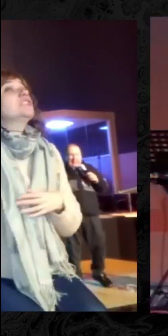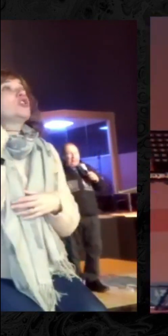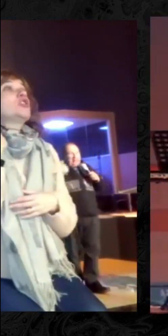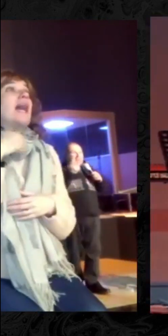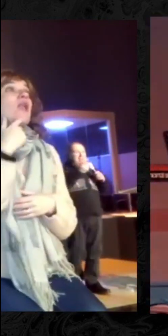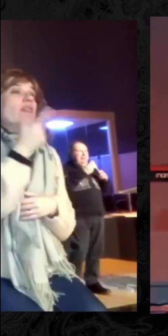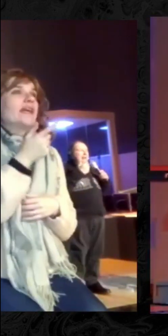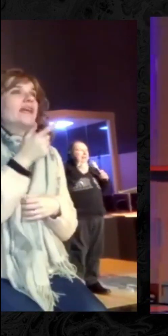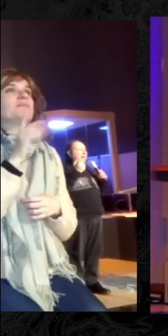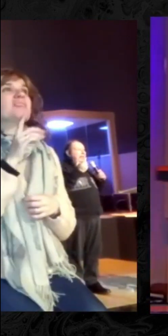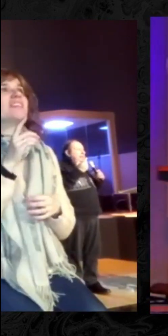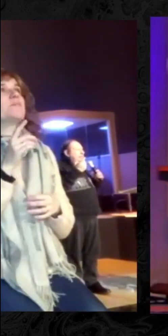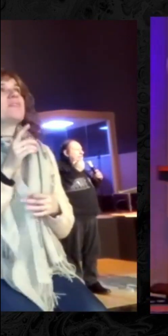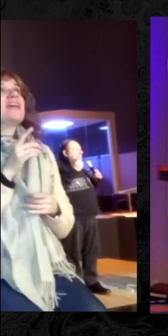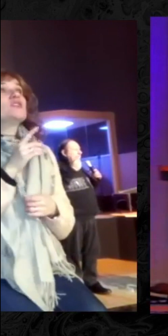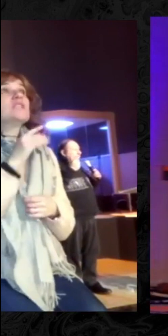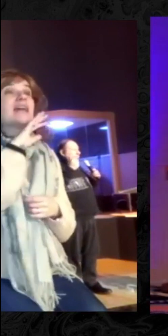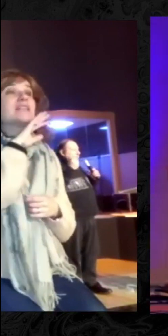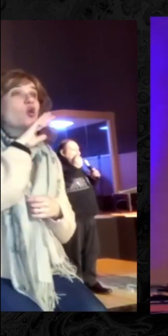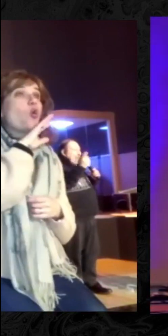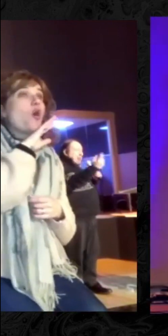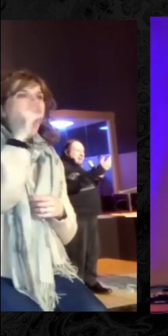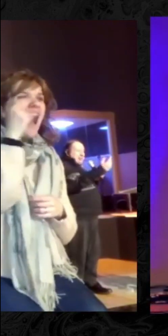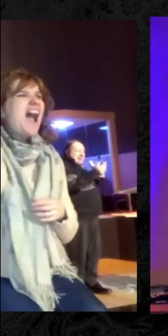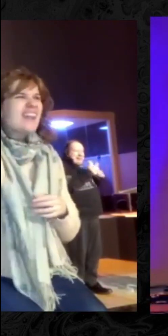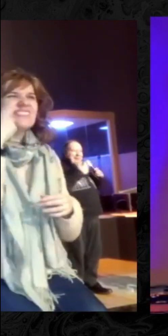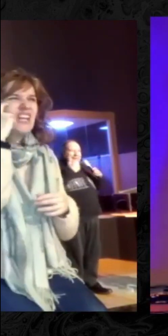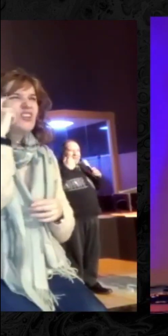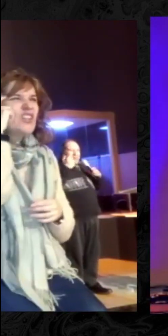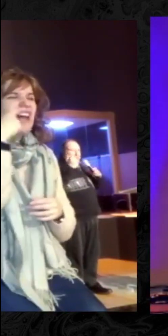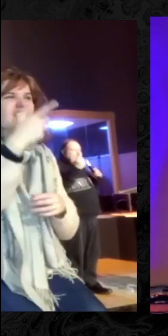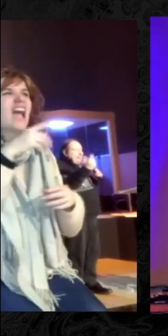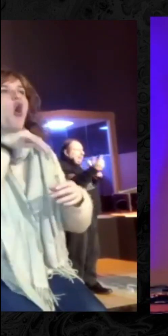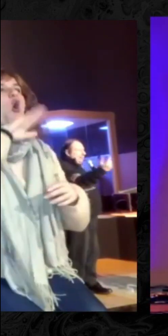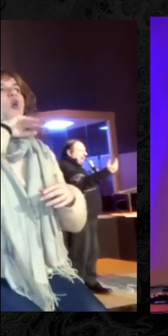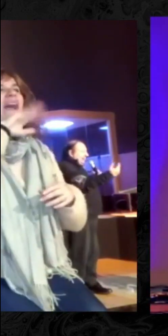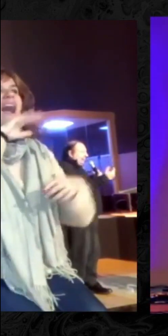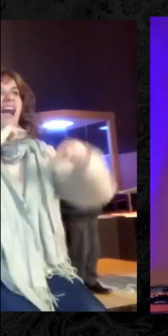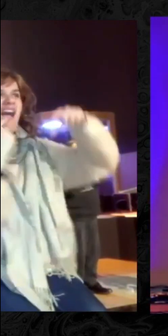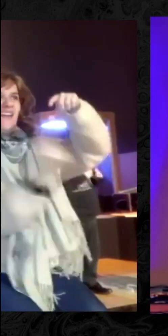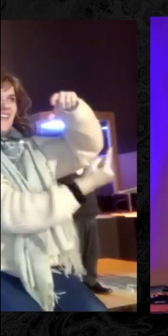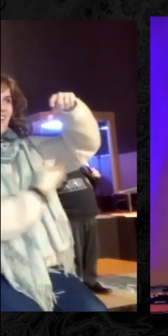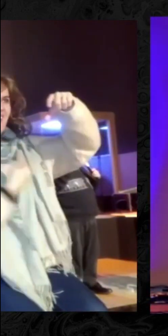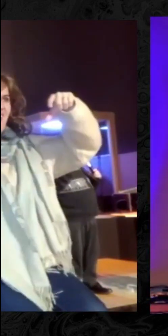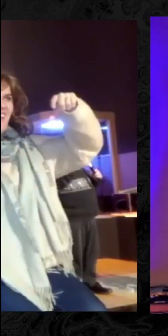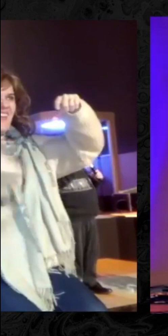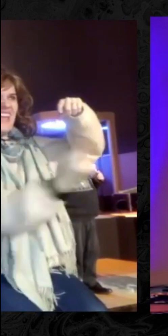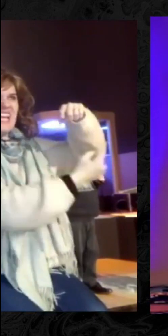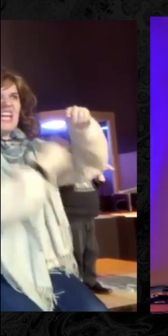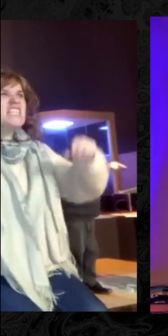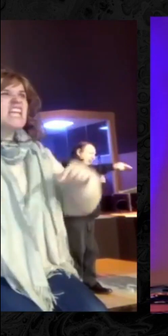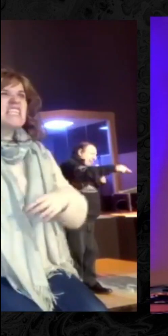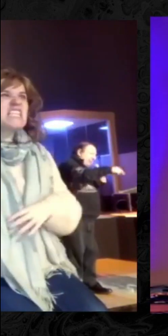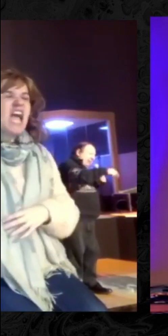que las ovejas y animales están caminando alrededor y se tiran días y días dando la vuelta y además